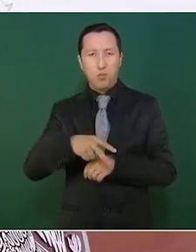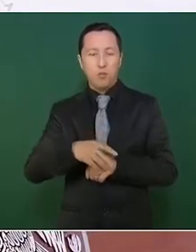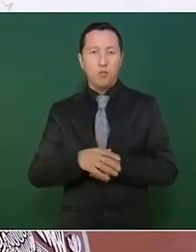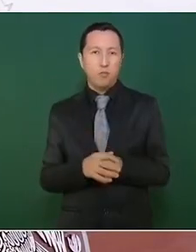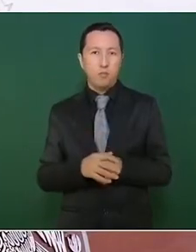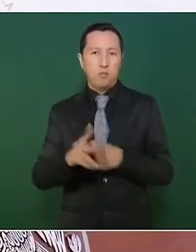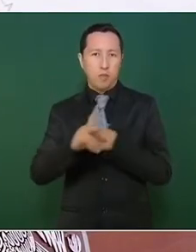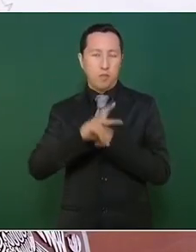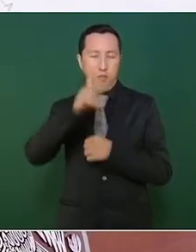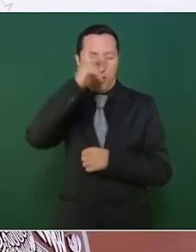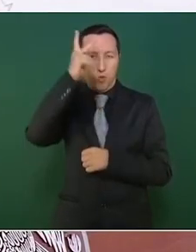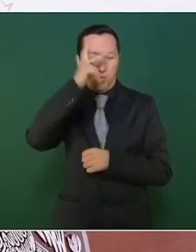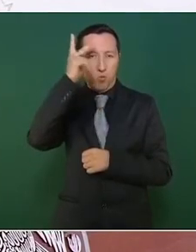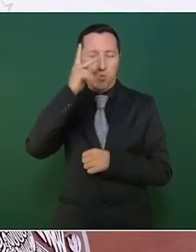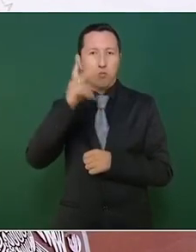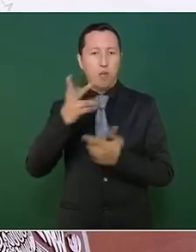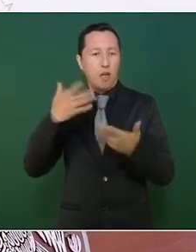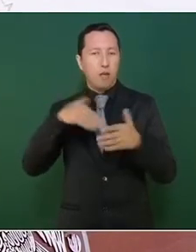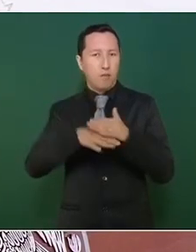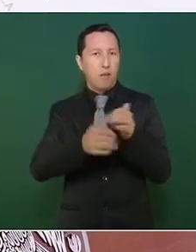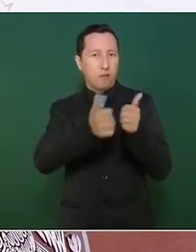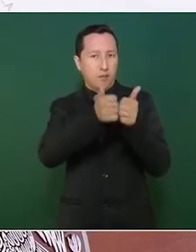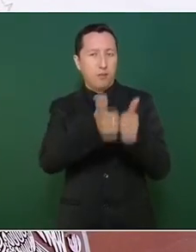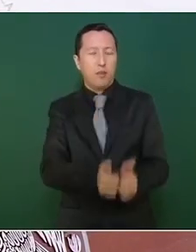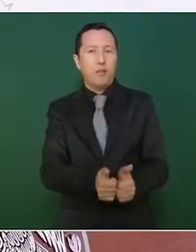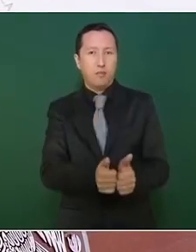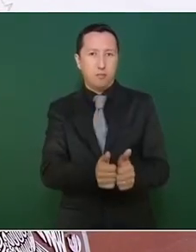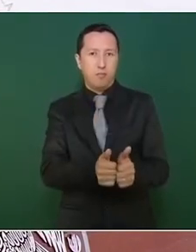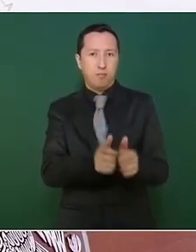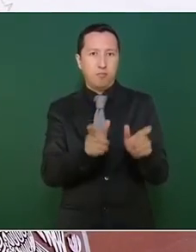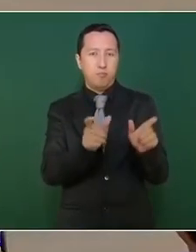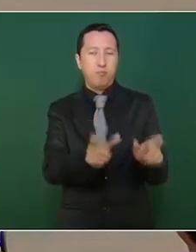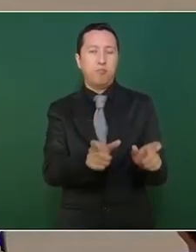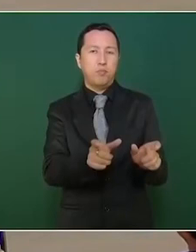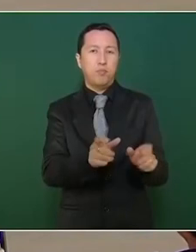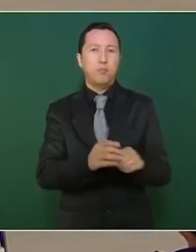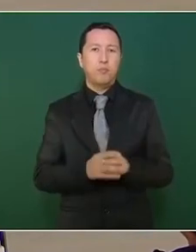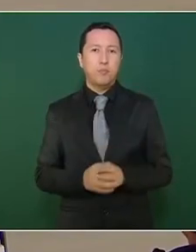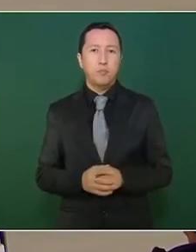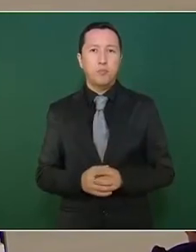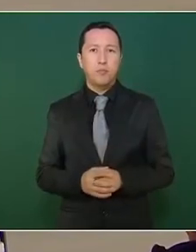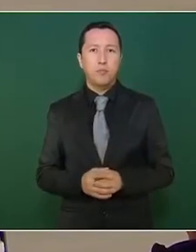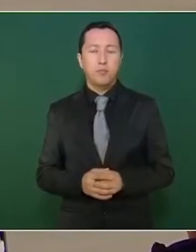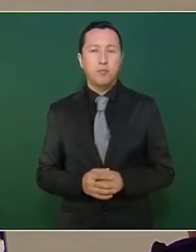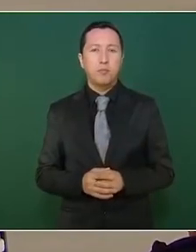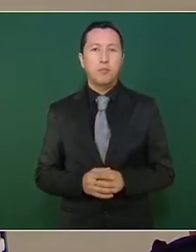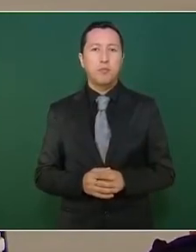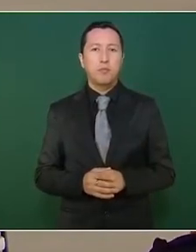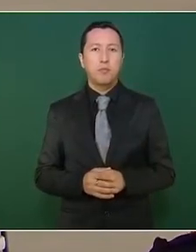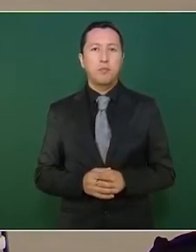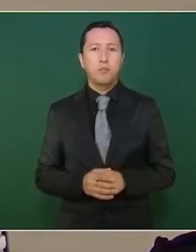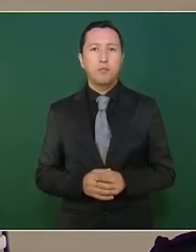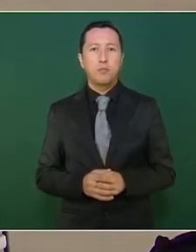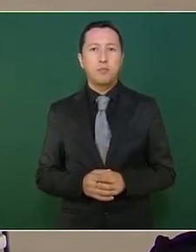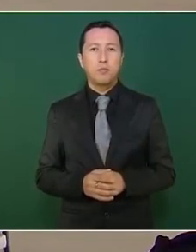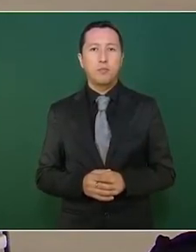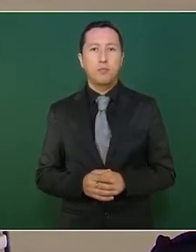y ayer llegaron y ya están con nosotros y son